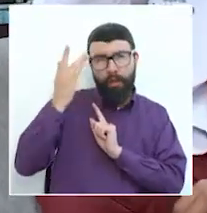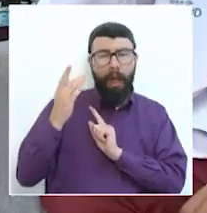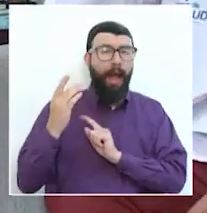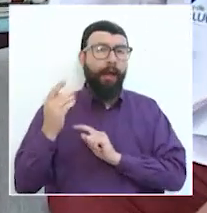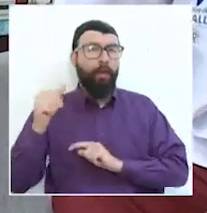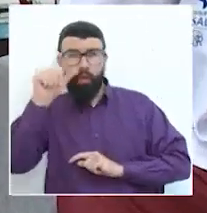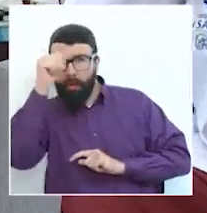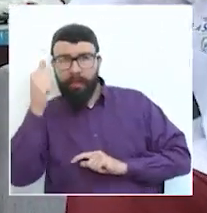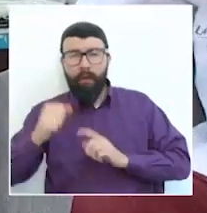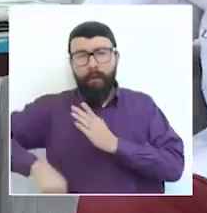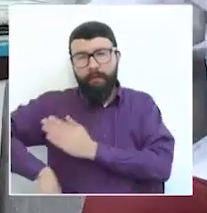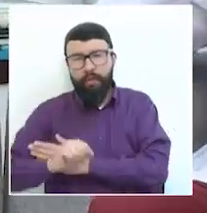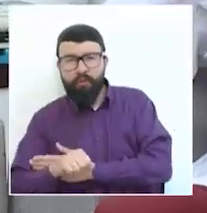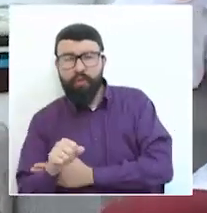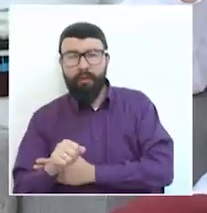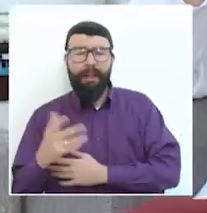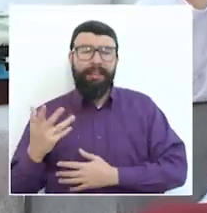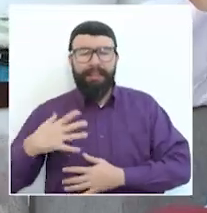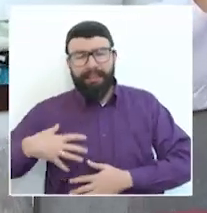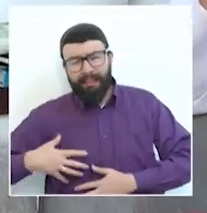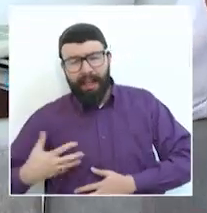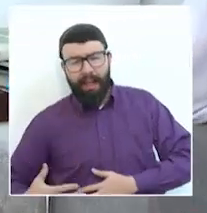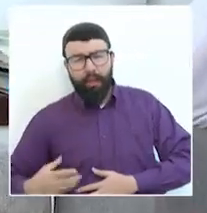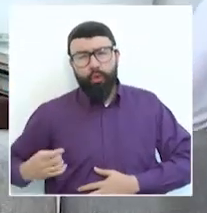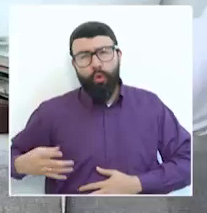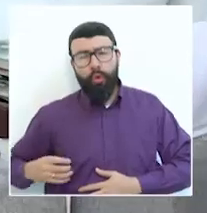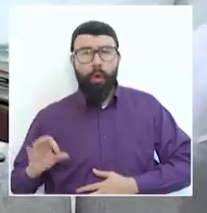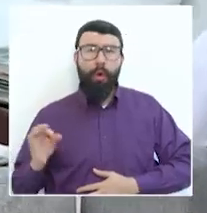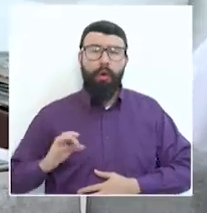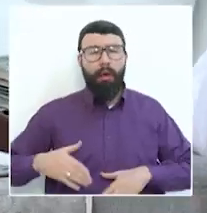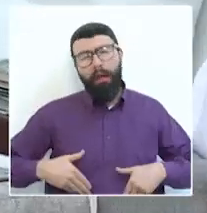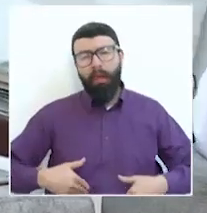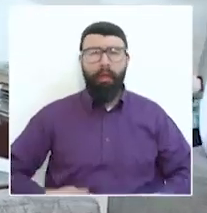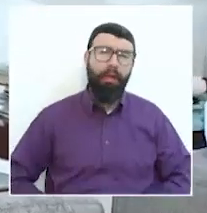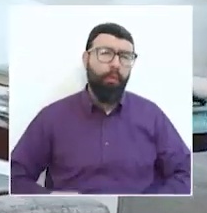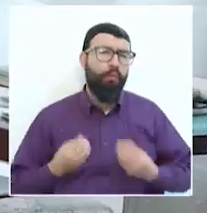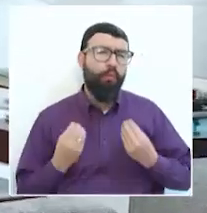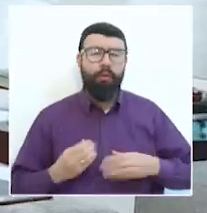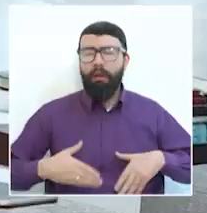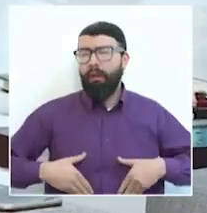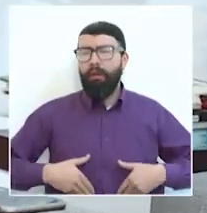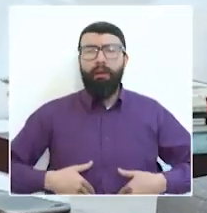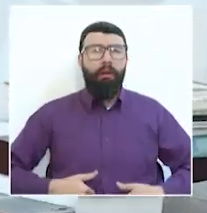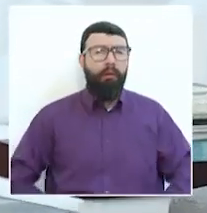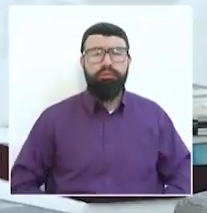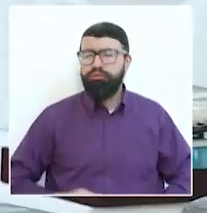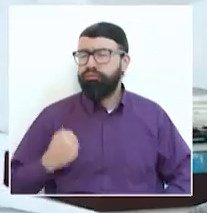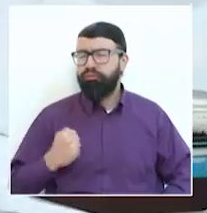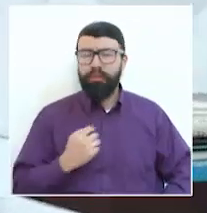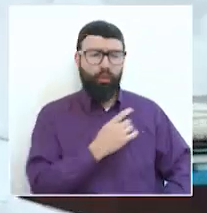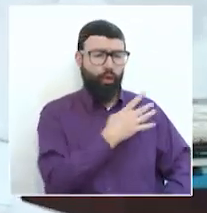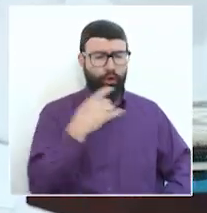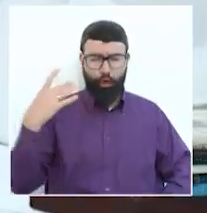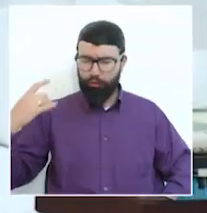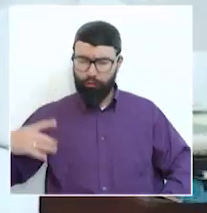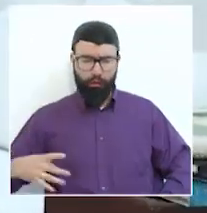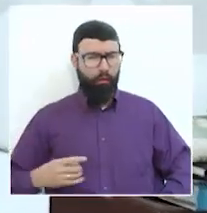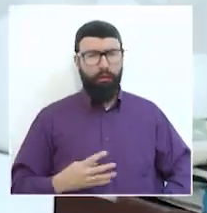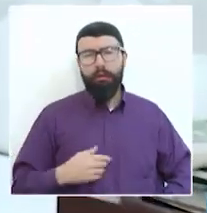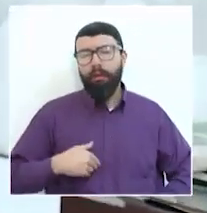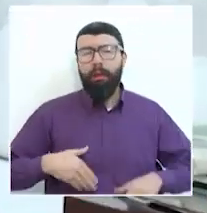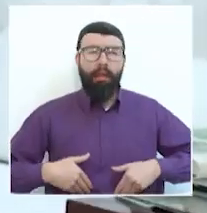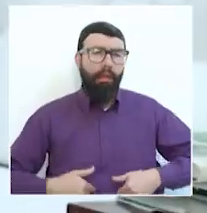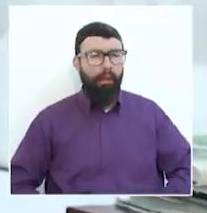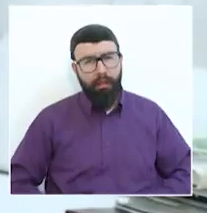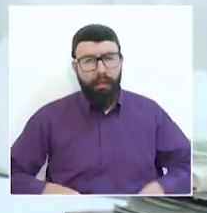tienen lesiones físicas o están molidos, como dicen las personas, unos dolores terribles. Y la otra es